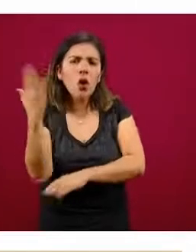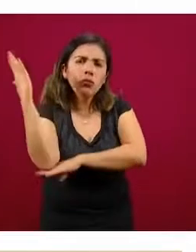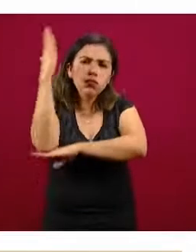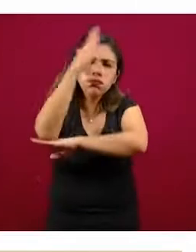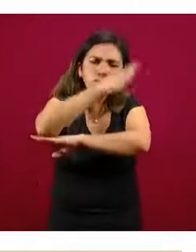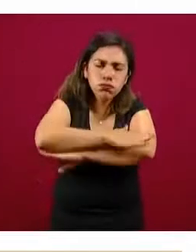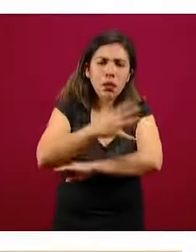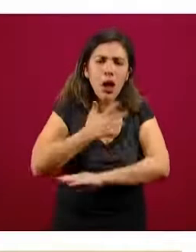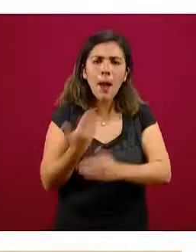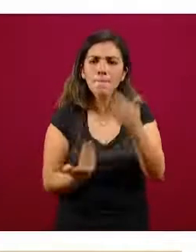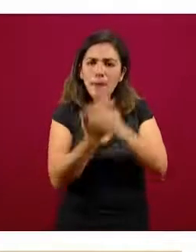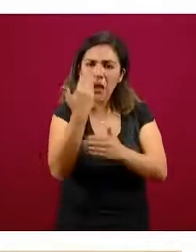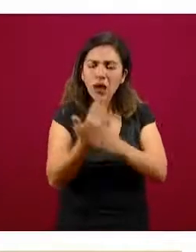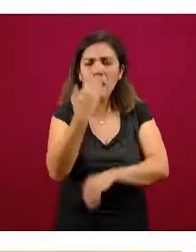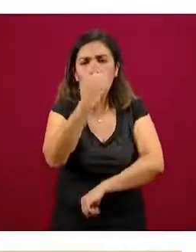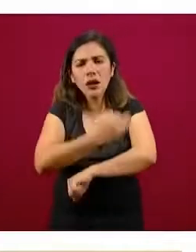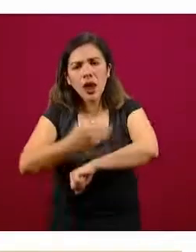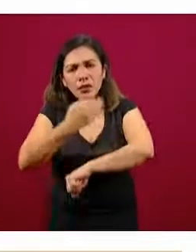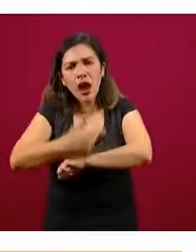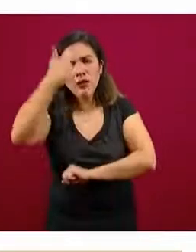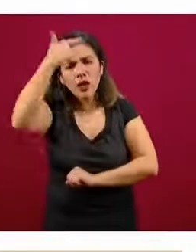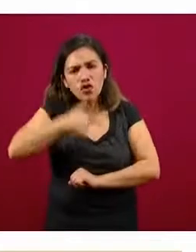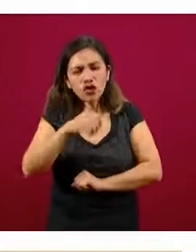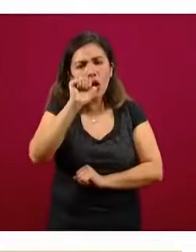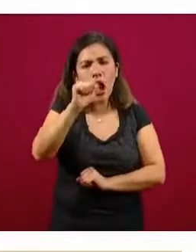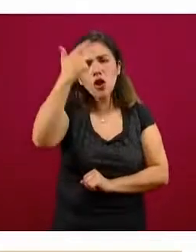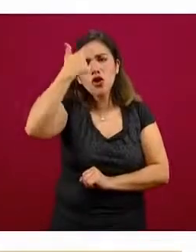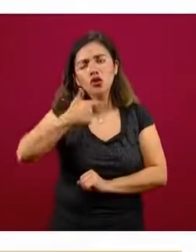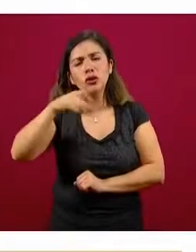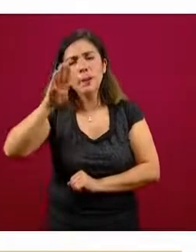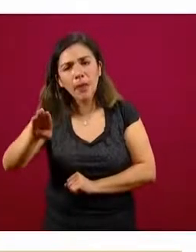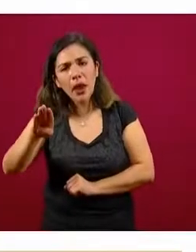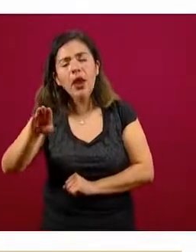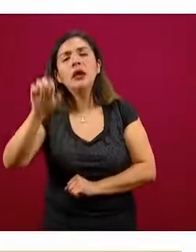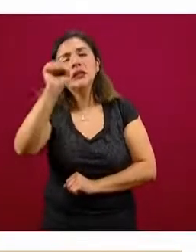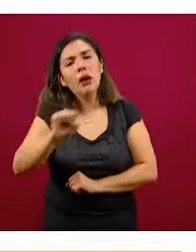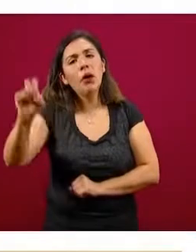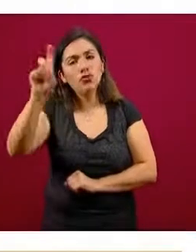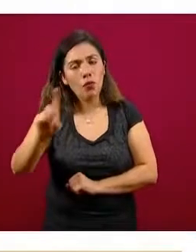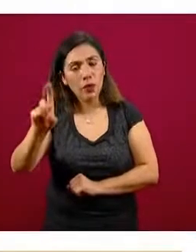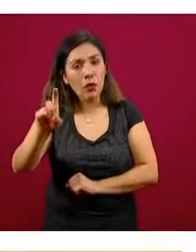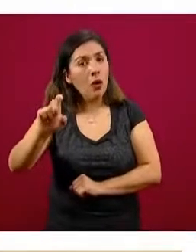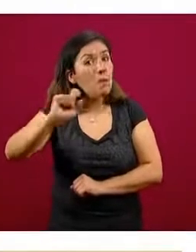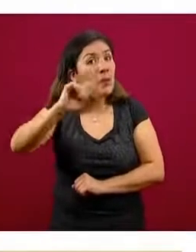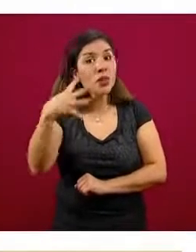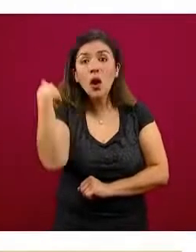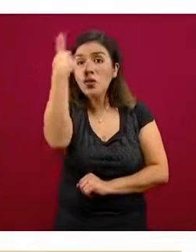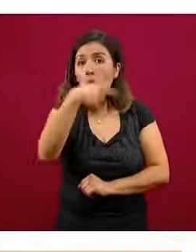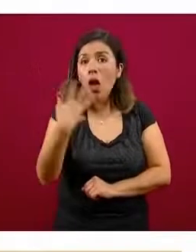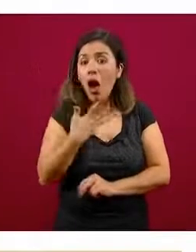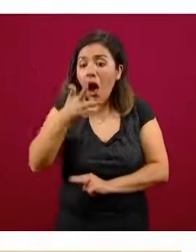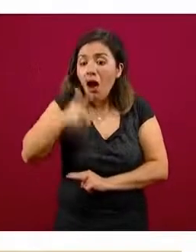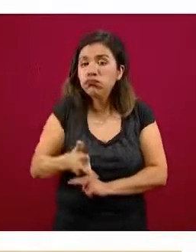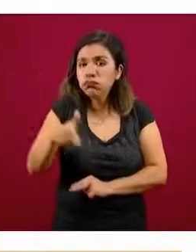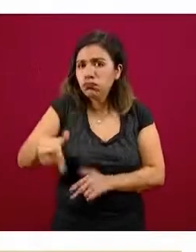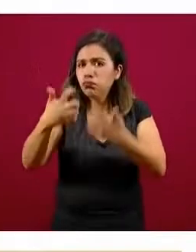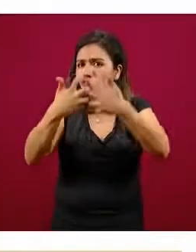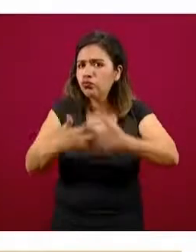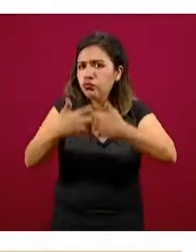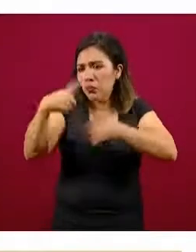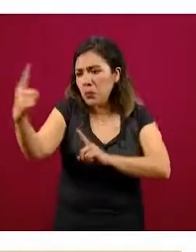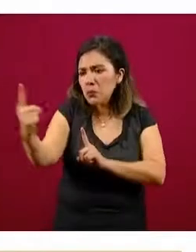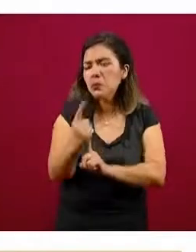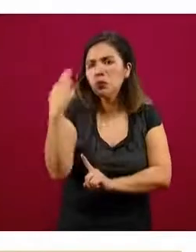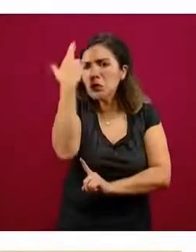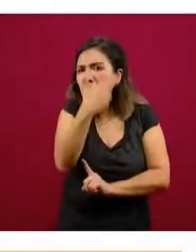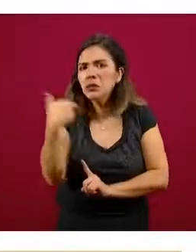quiere decir matutino, vespertino, nocturno A, nocturno B, fin de semana. Todo, las 24 horas está funcionando el